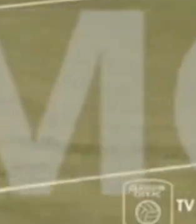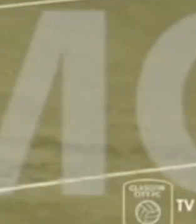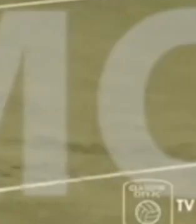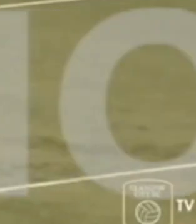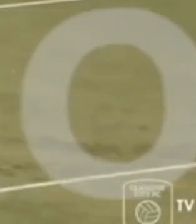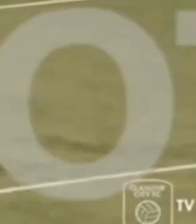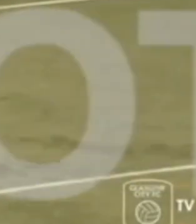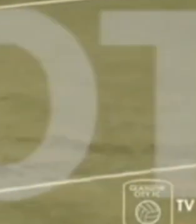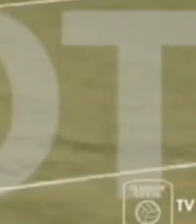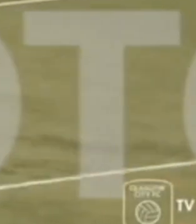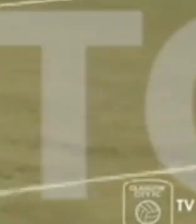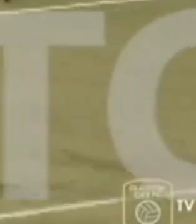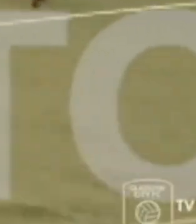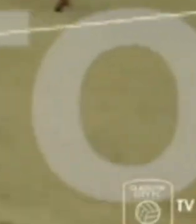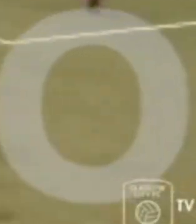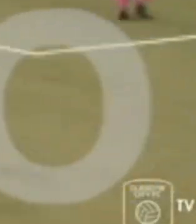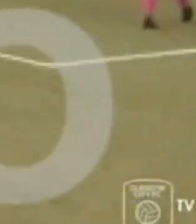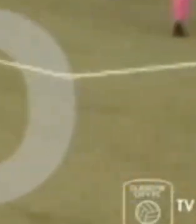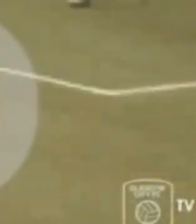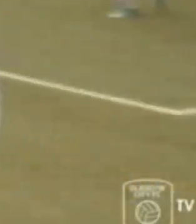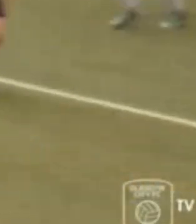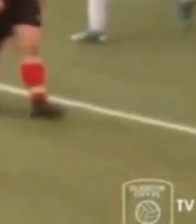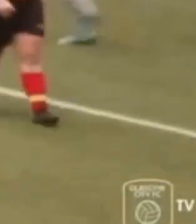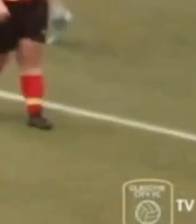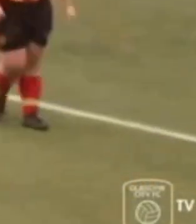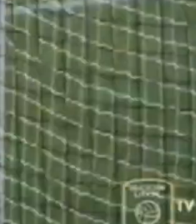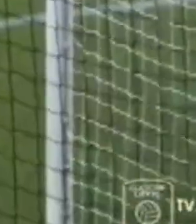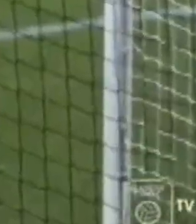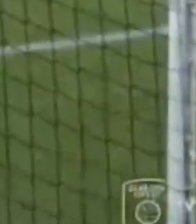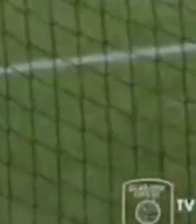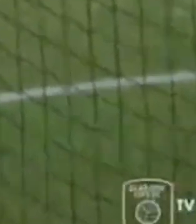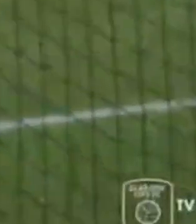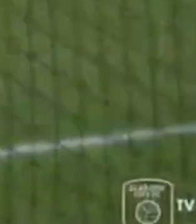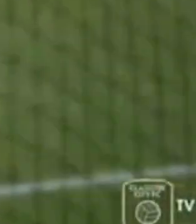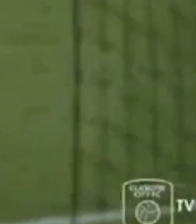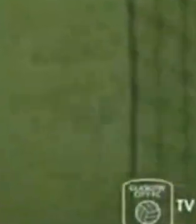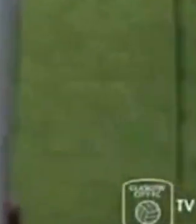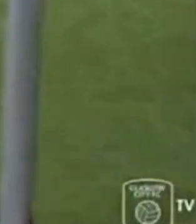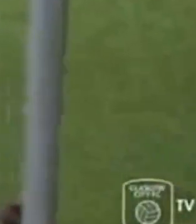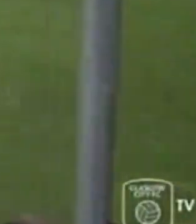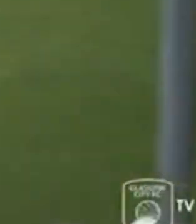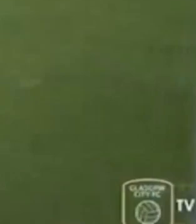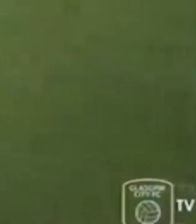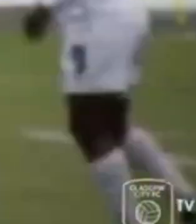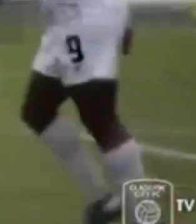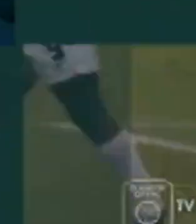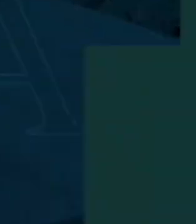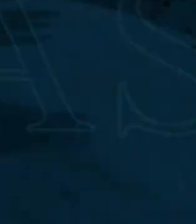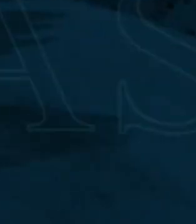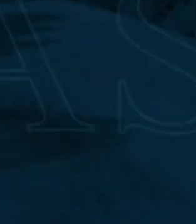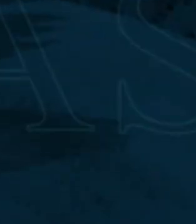sentirse muy orgullosa de la temporada que hizo en su club Glasgow City en Escocia.